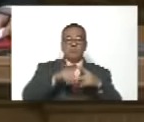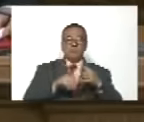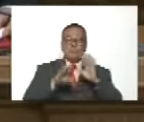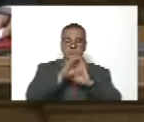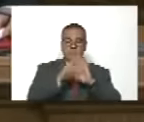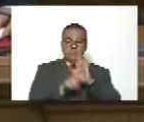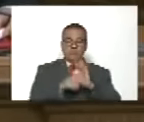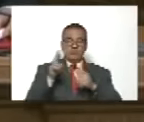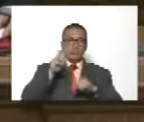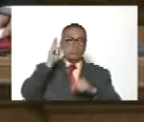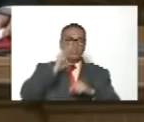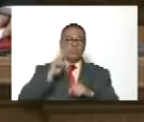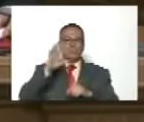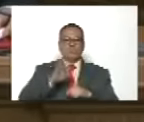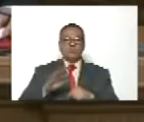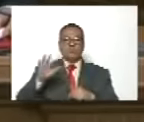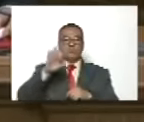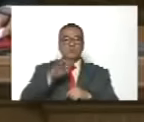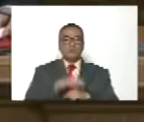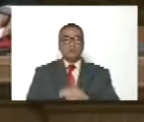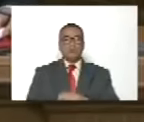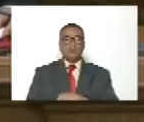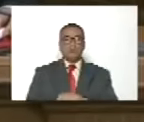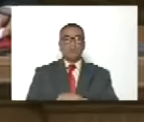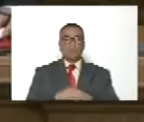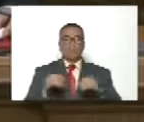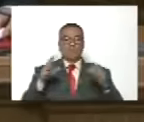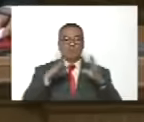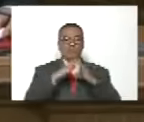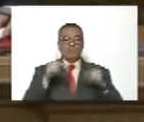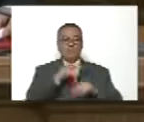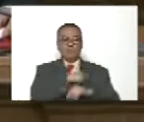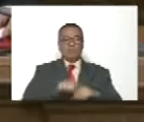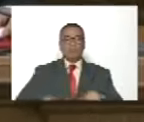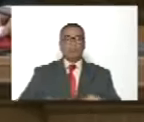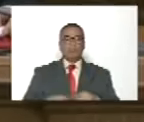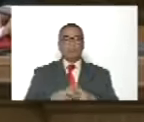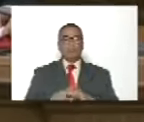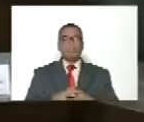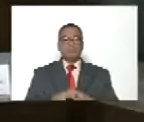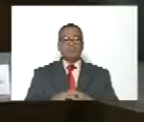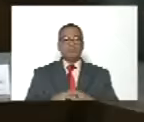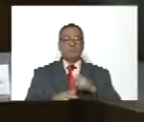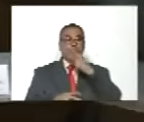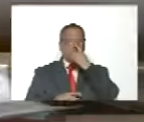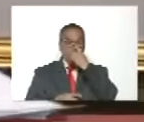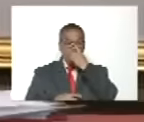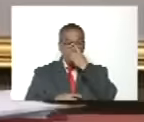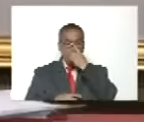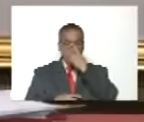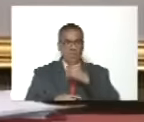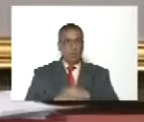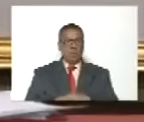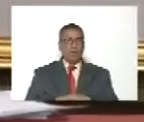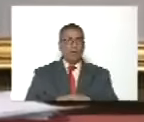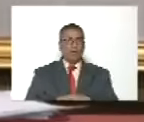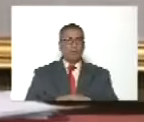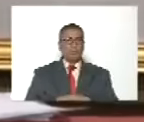la Constitución de la República Bolivariana de Venezuela. Es todo, ciudadano vicepresidente.